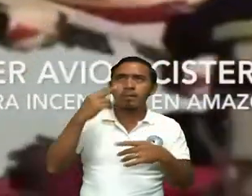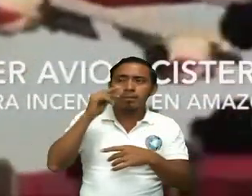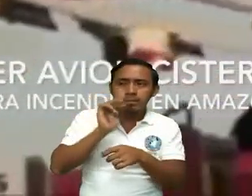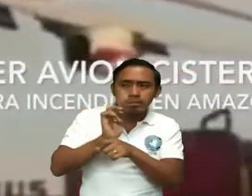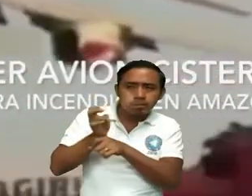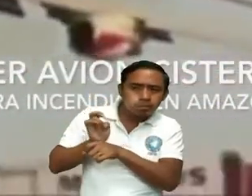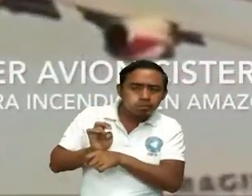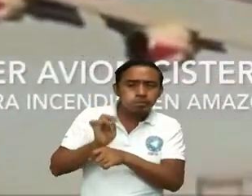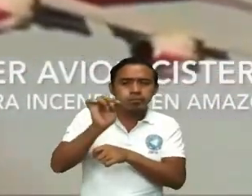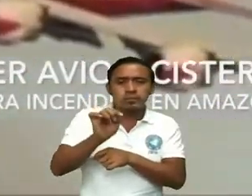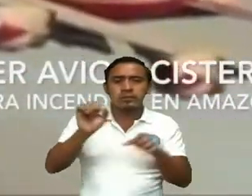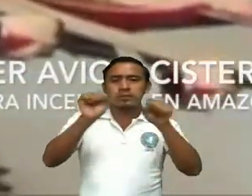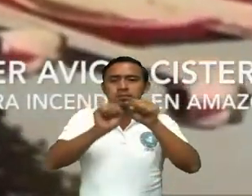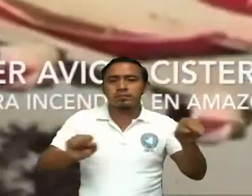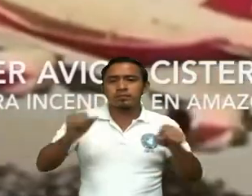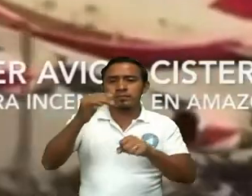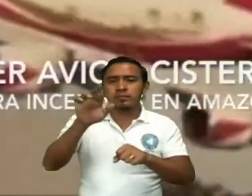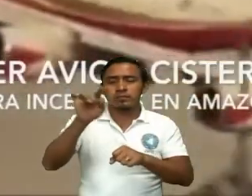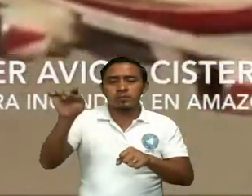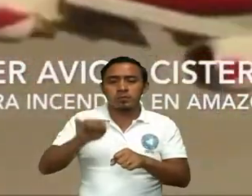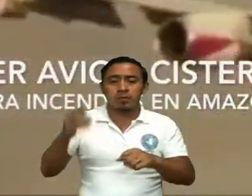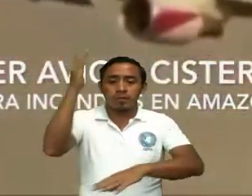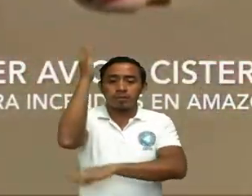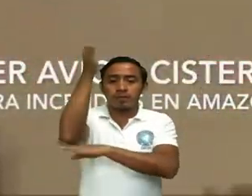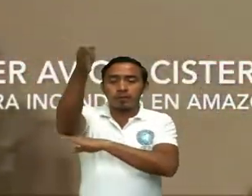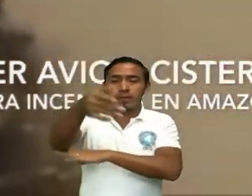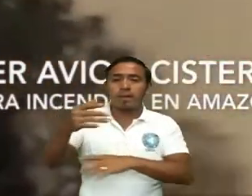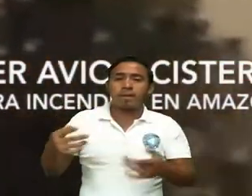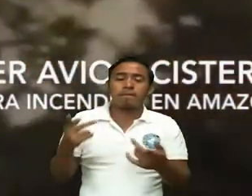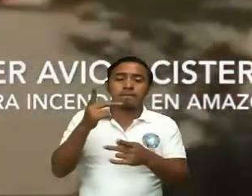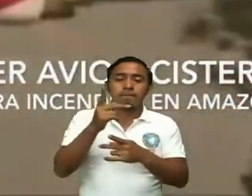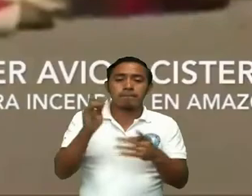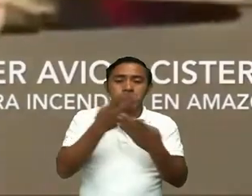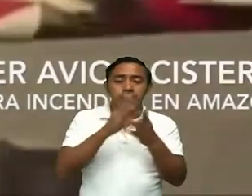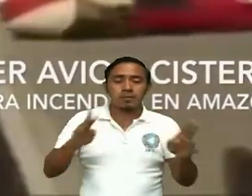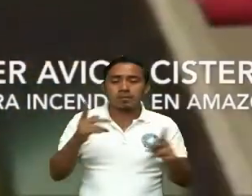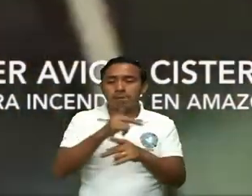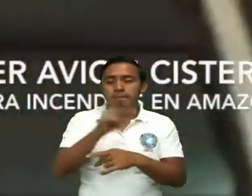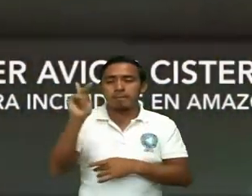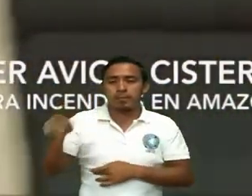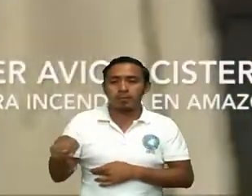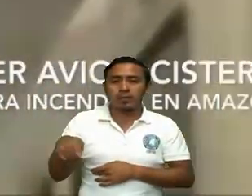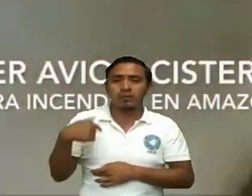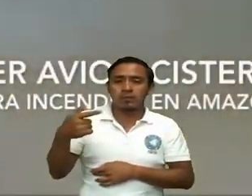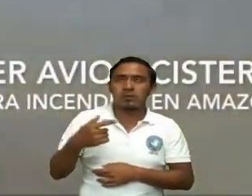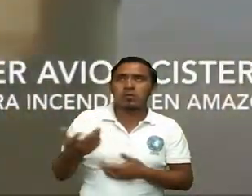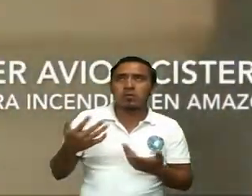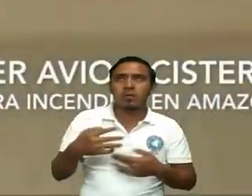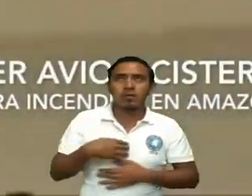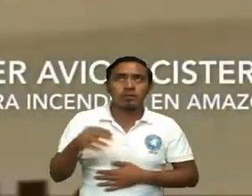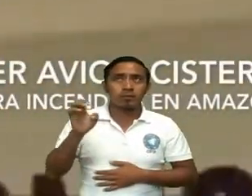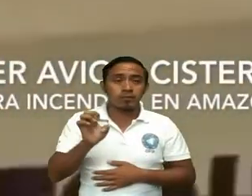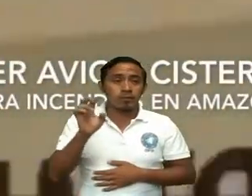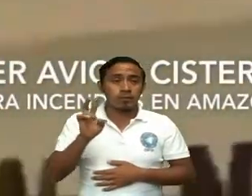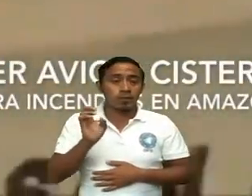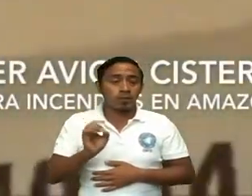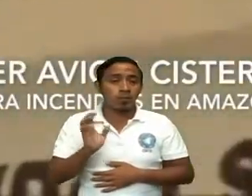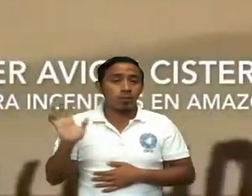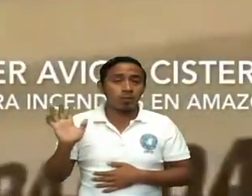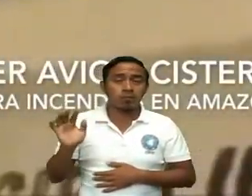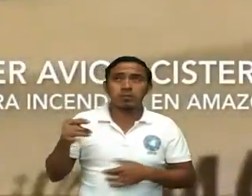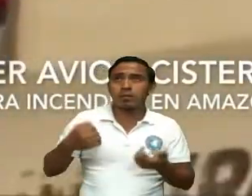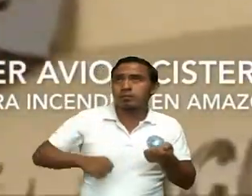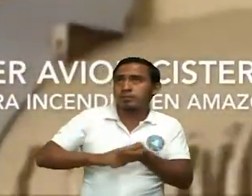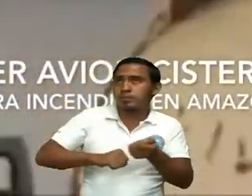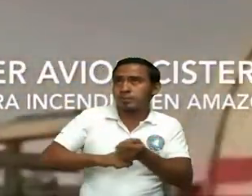reconocimiento en la región de Santa Cruz y la frontera con Brasil y Paraguay. Esta es la respuesta que brinda el gobierno de Evo Morales para